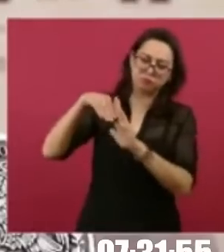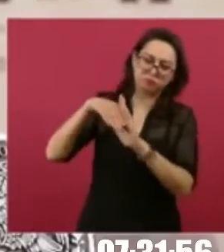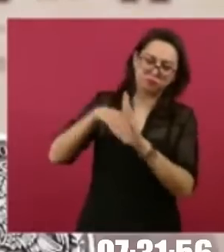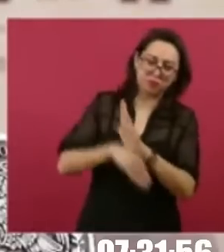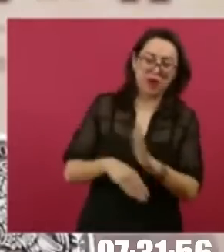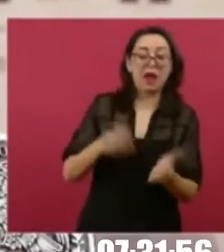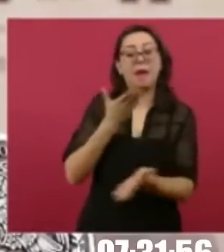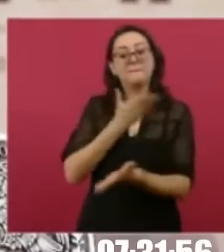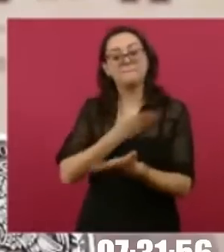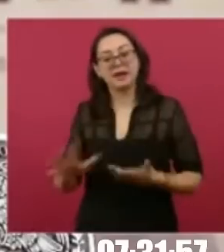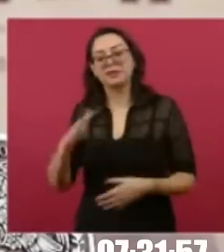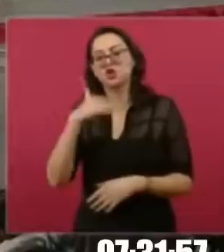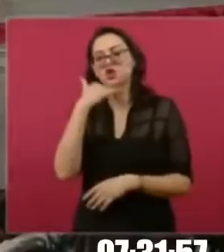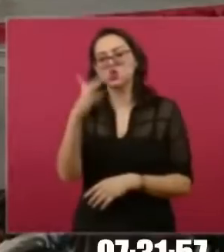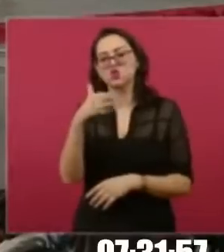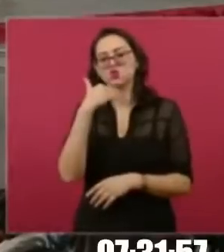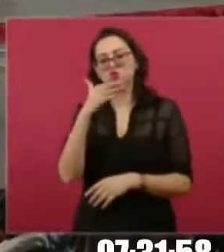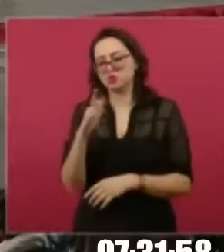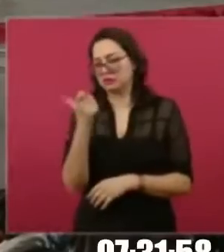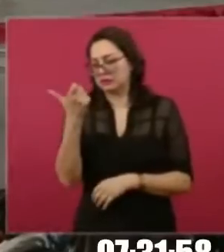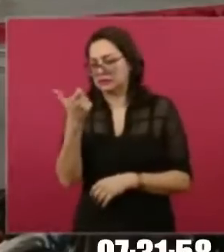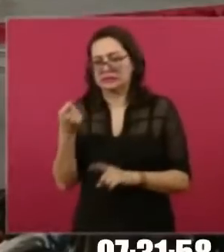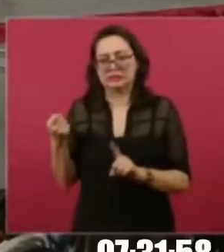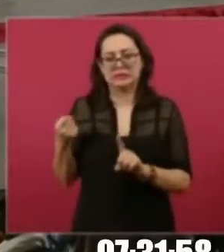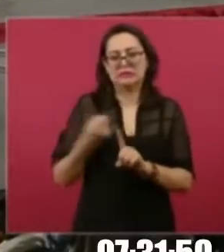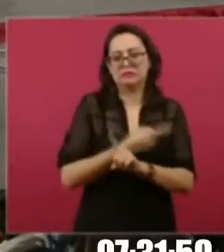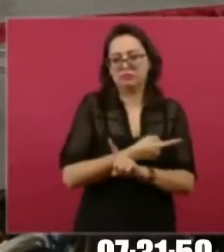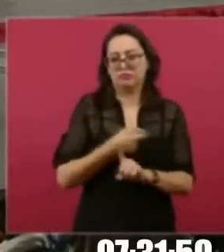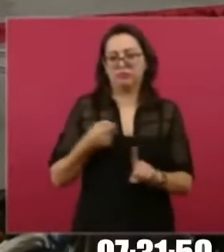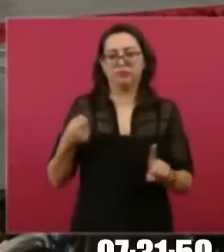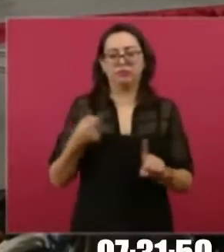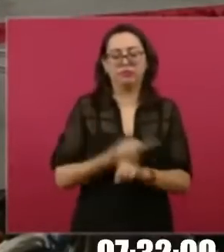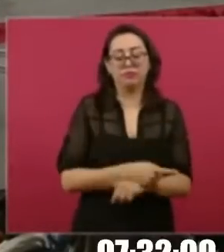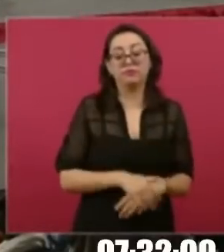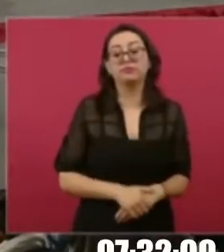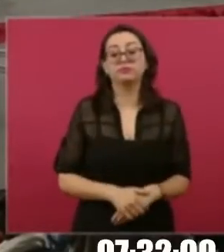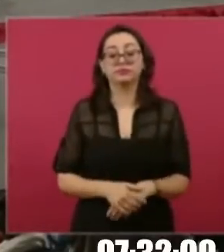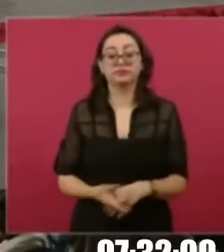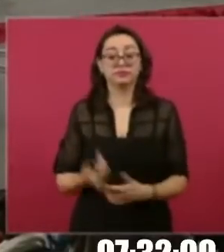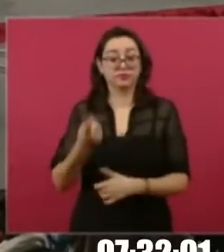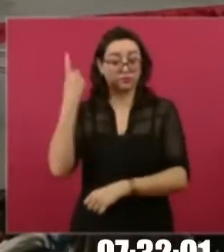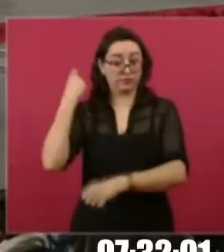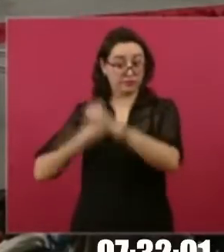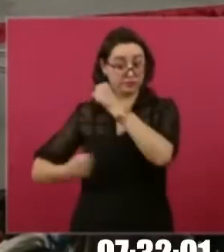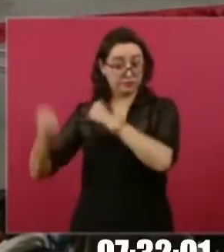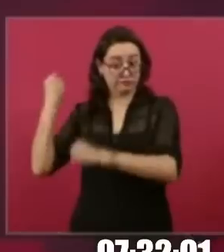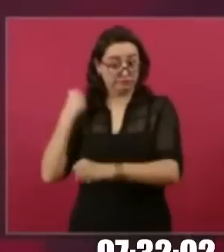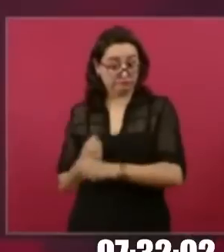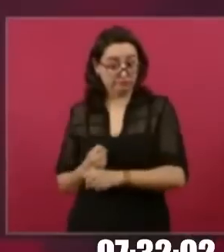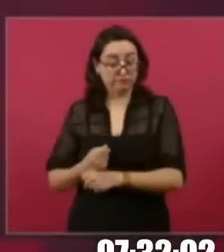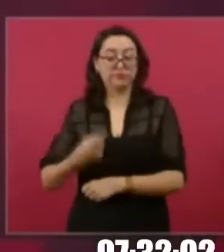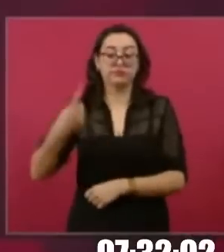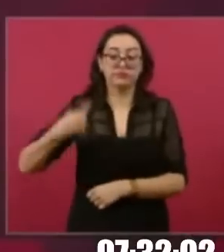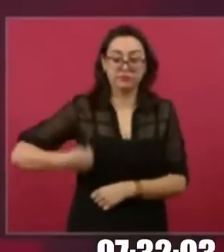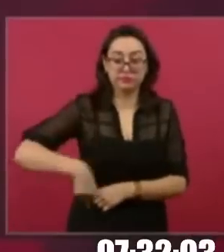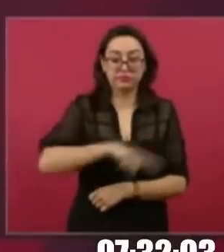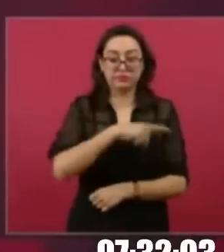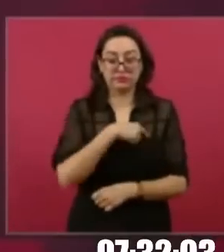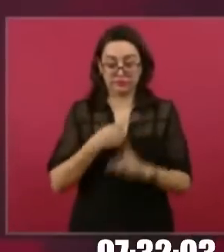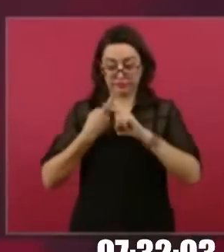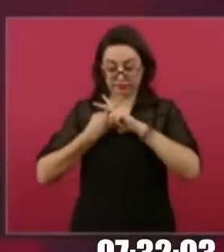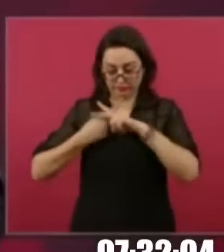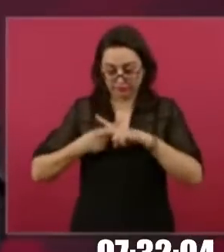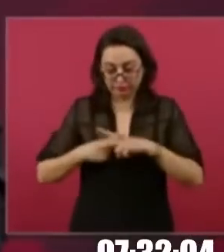lo ha dicho el director general nosotros arrancamos de diciembre del 21 en Nayarit iniciamos gobierno en